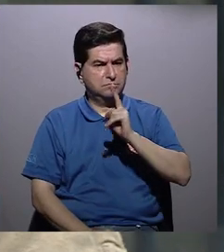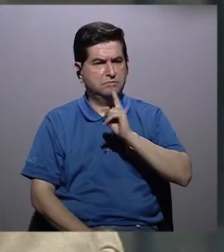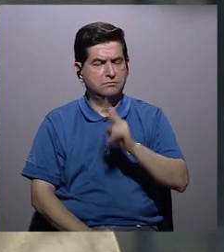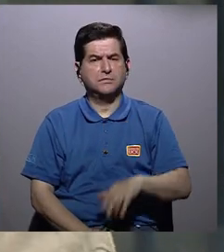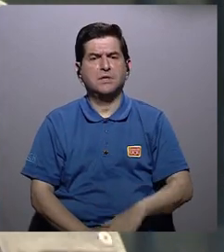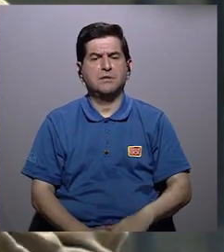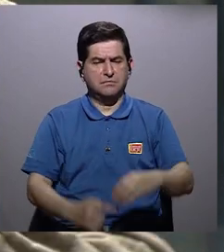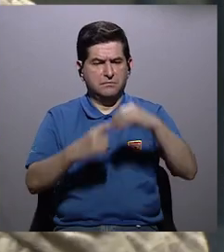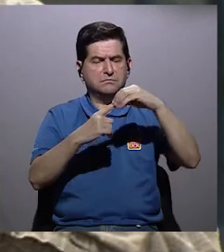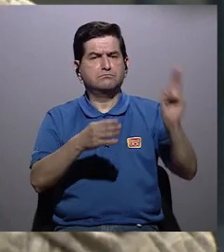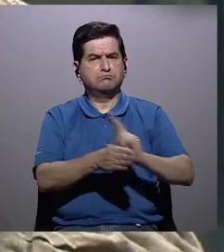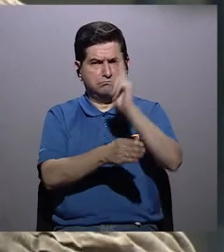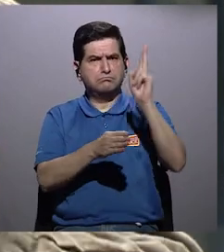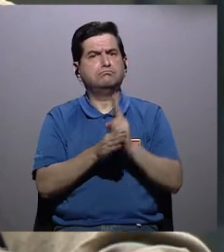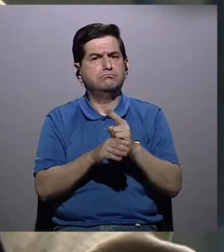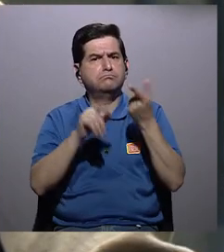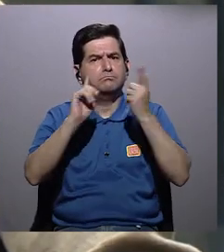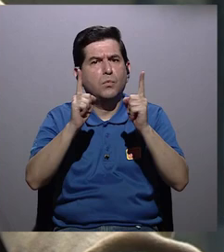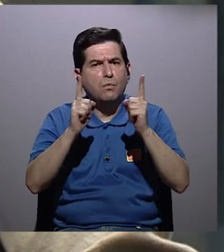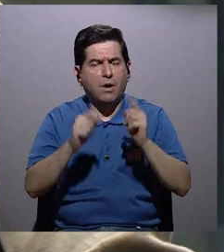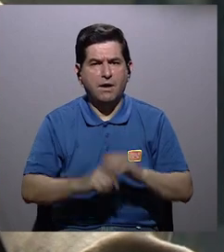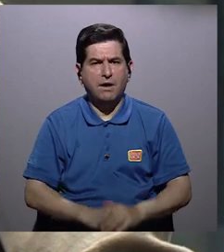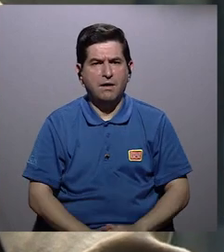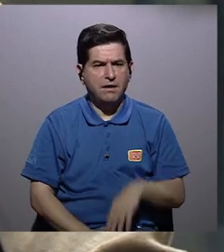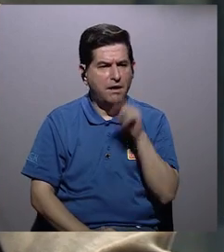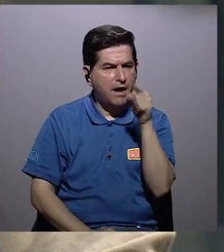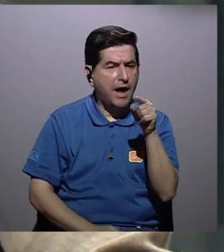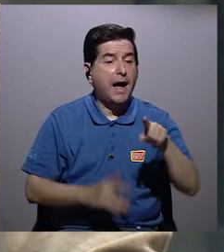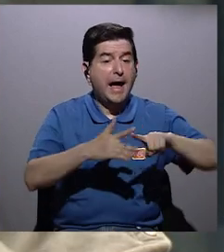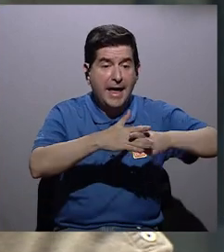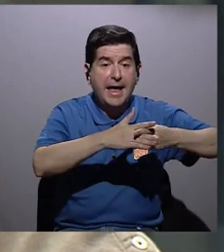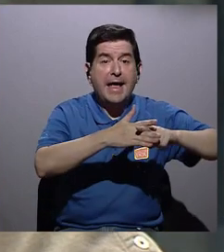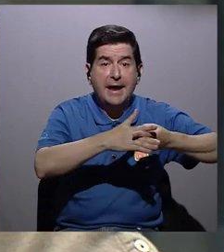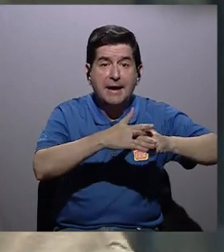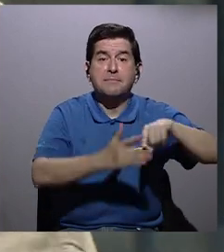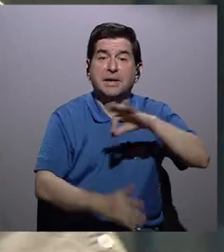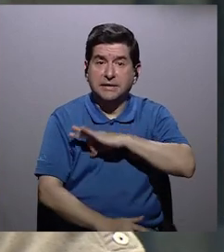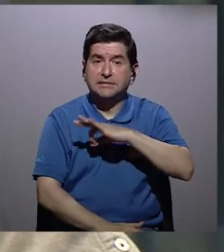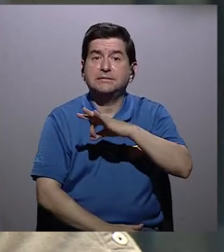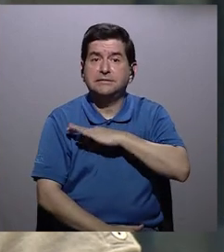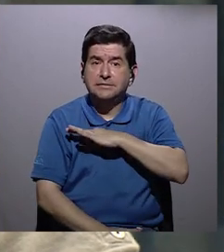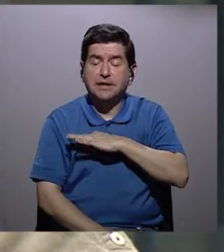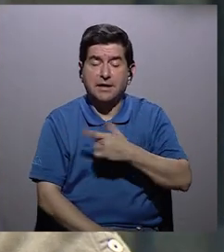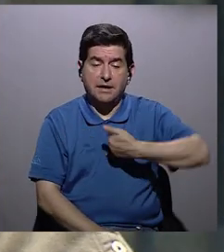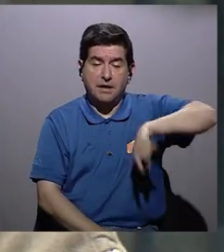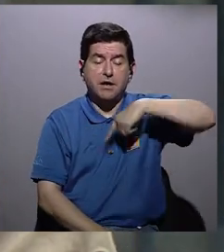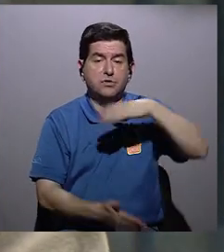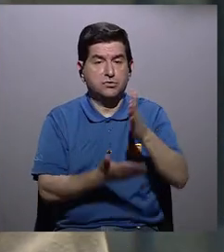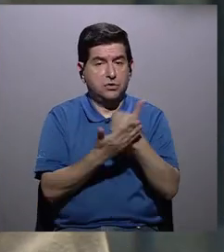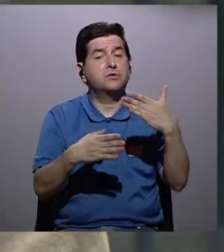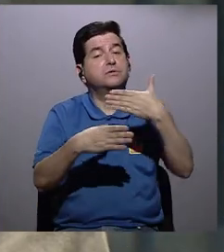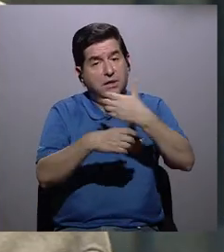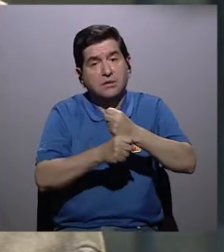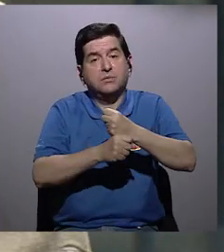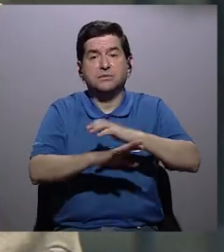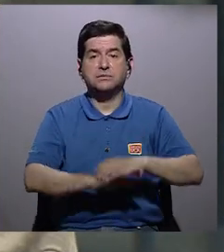está el principal uso, la principal herramienta para usos beneficiosos, y que vamos a tener que hacer algo con